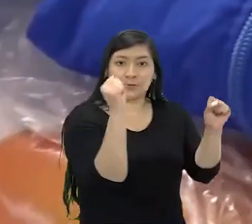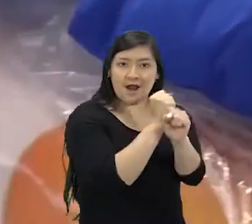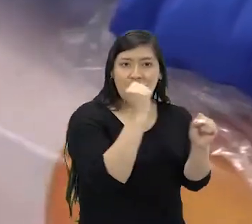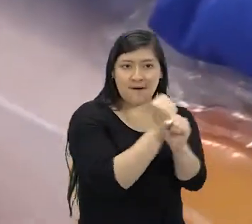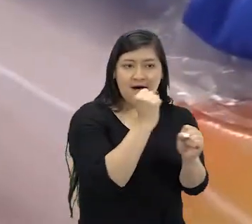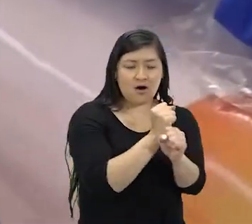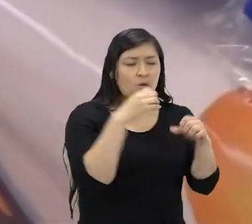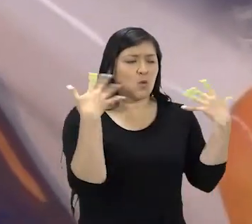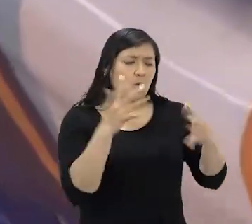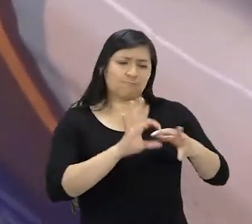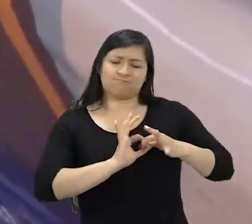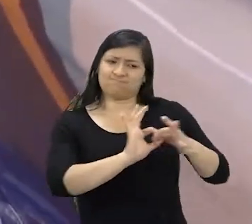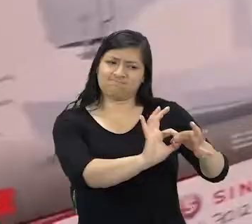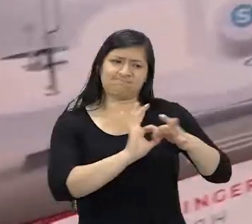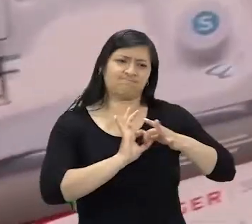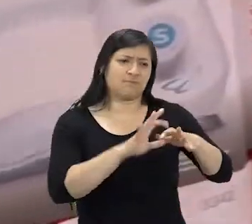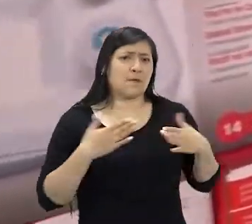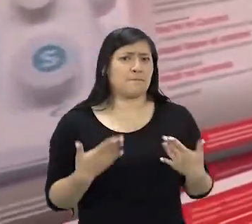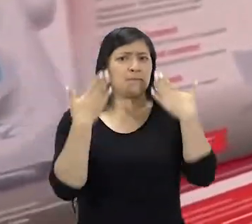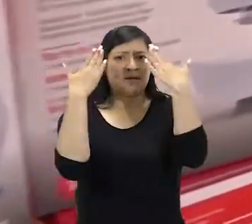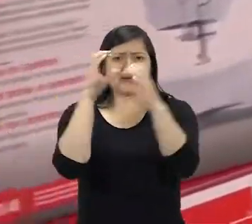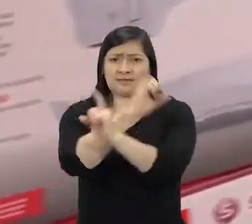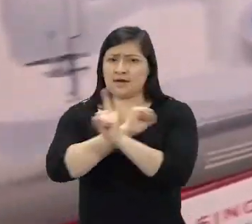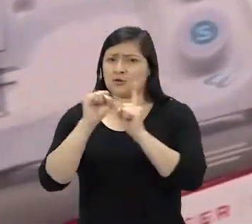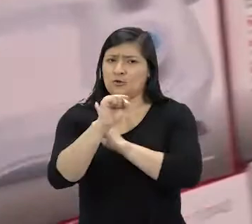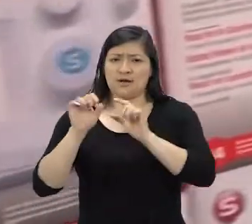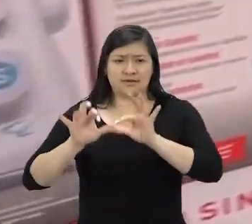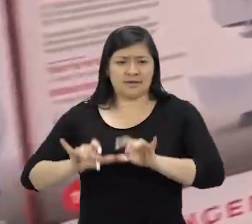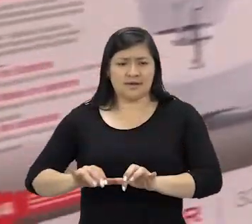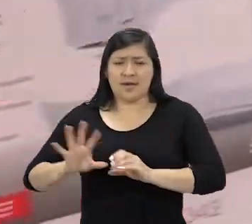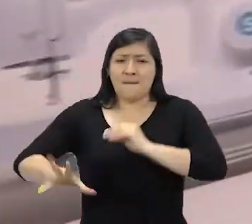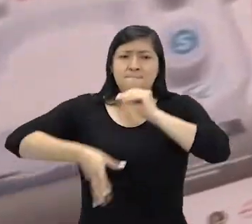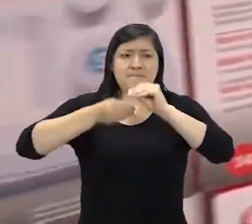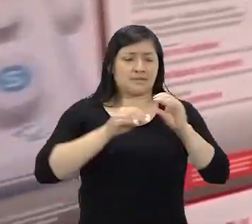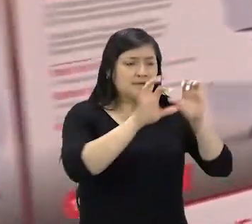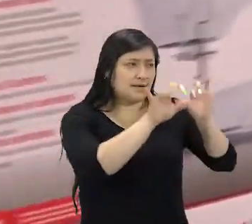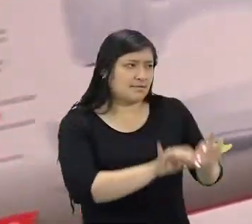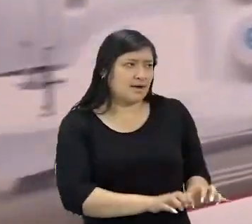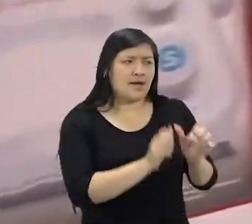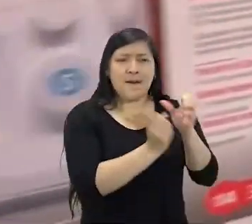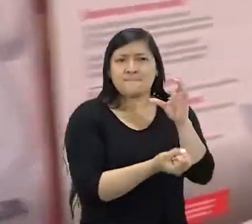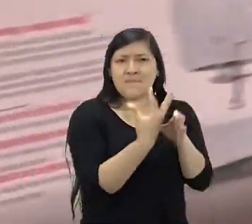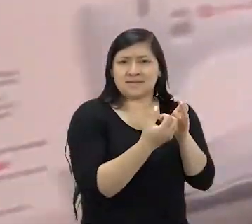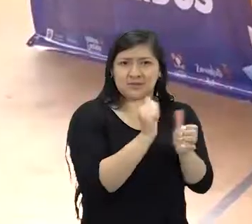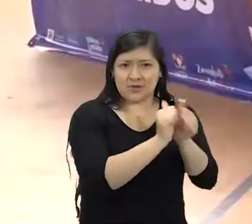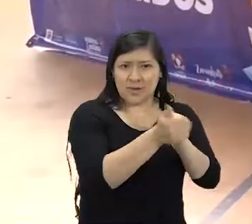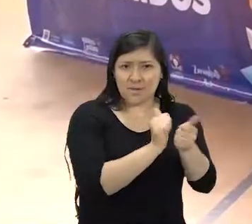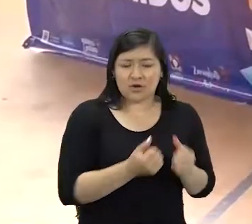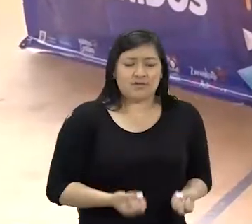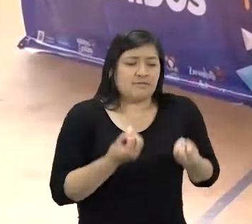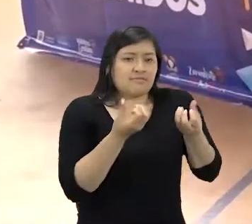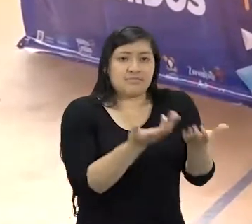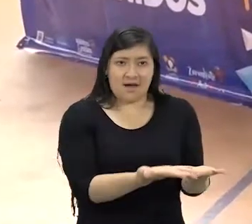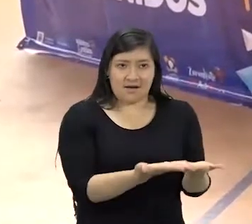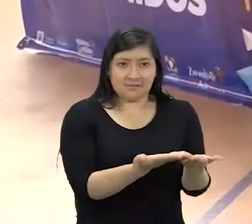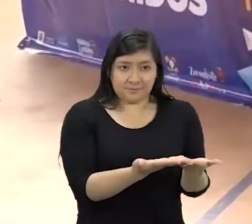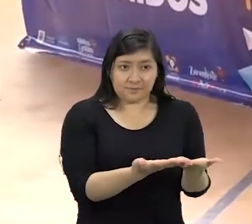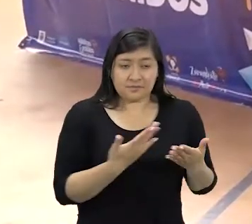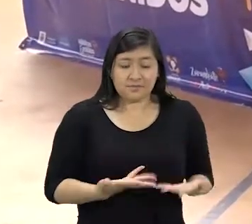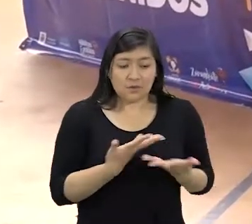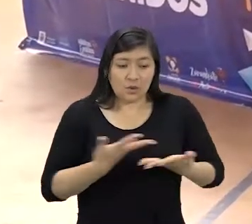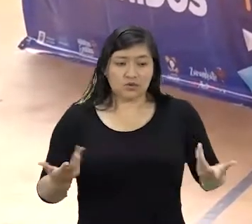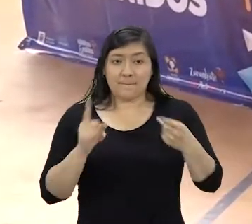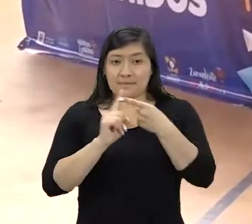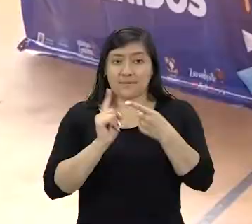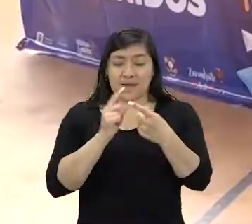que hace muy comprometido la Secretaría de Bienestar Social y la Oficina de Pasto Deportes una entrega de